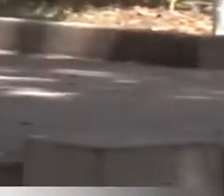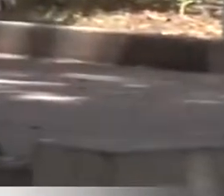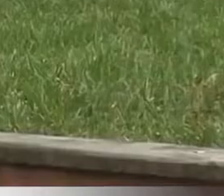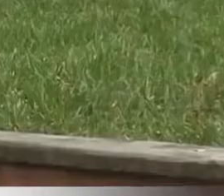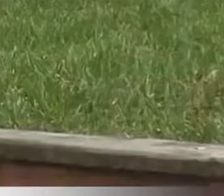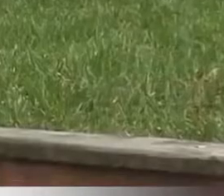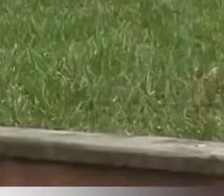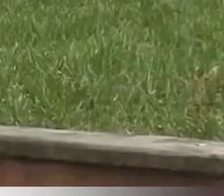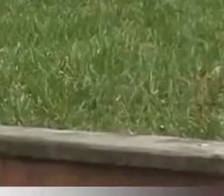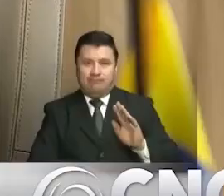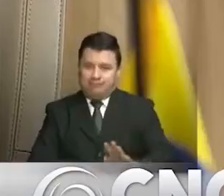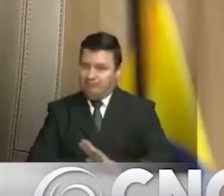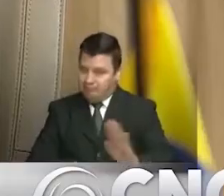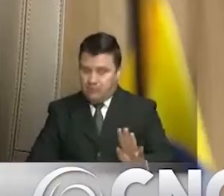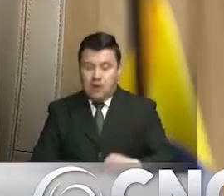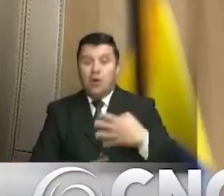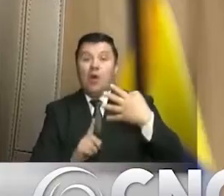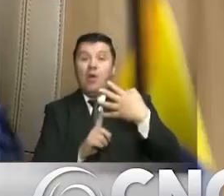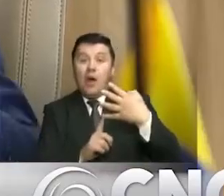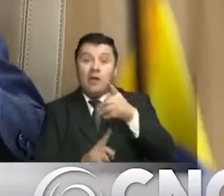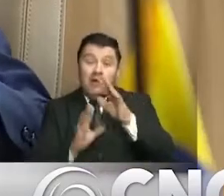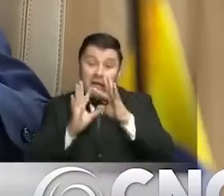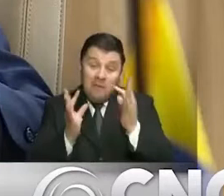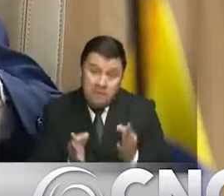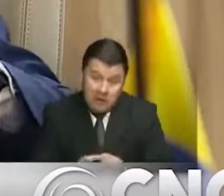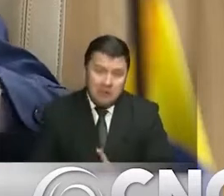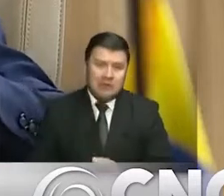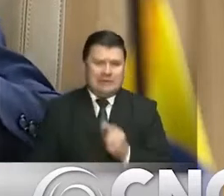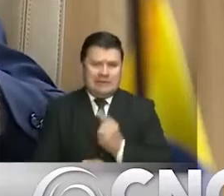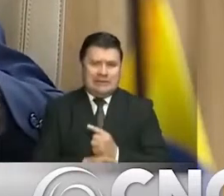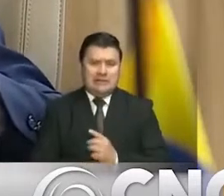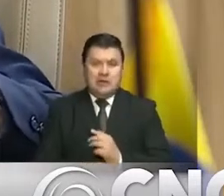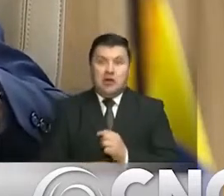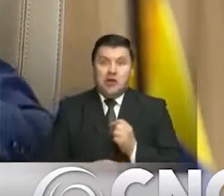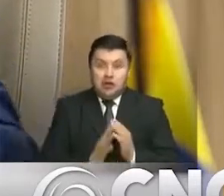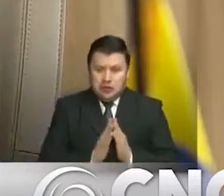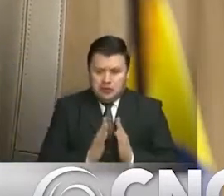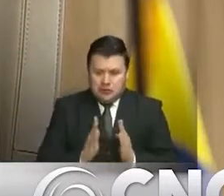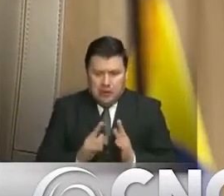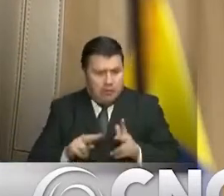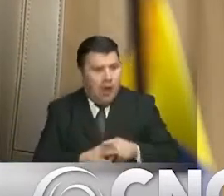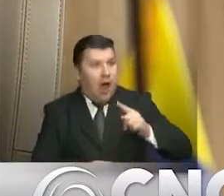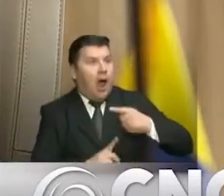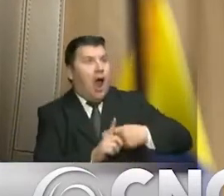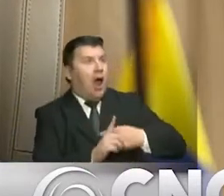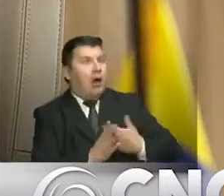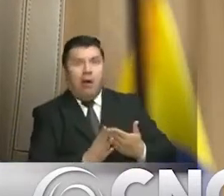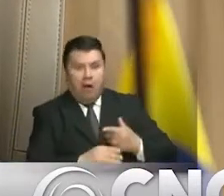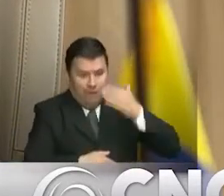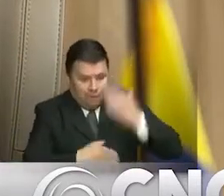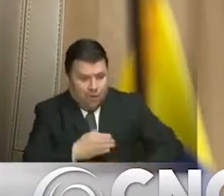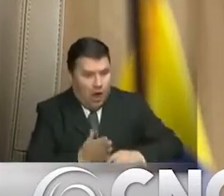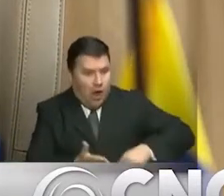emergencia económica puntualizó qué pasa con aquellas familias a las que precisó en esta temporada joel ardiendo